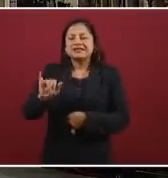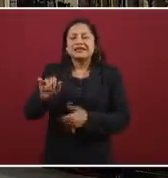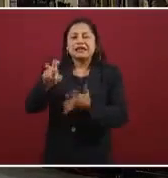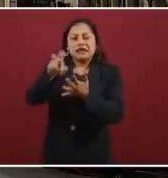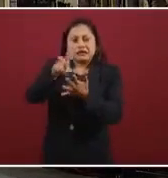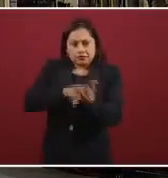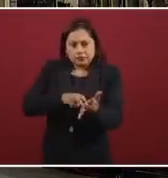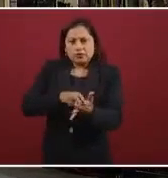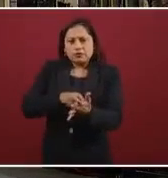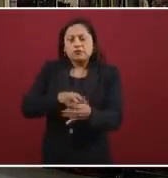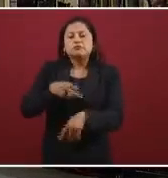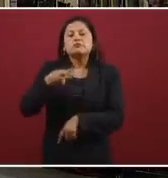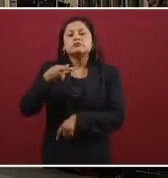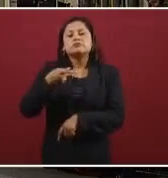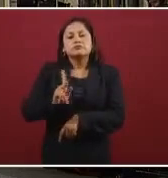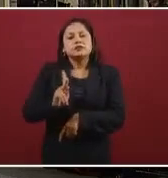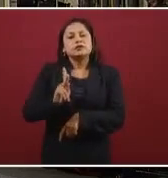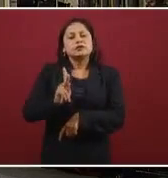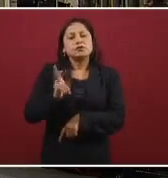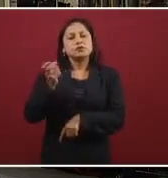que consideran las